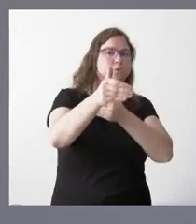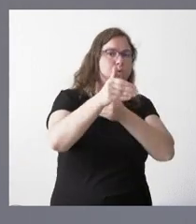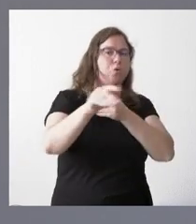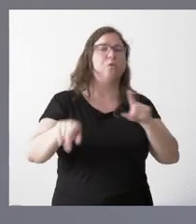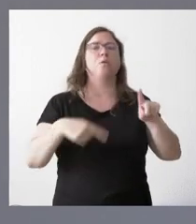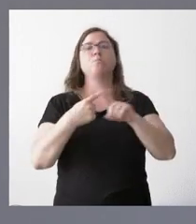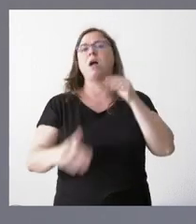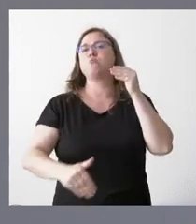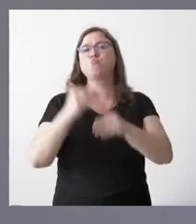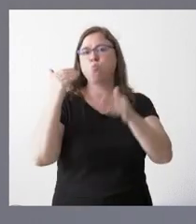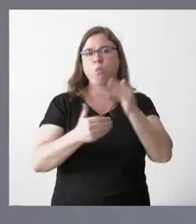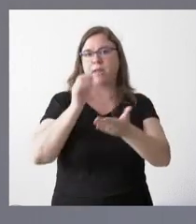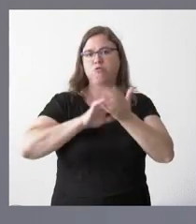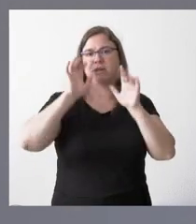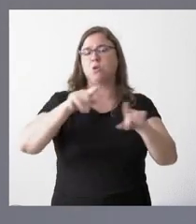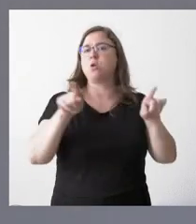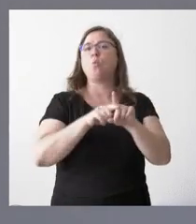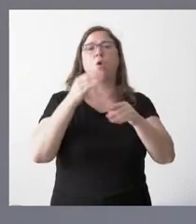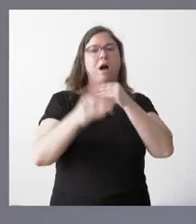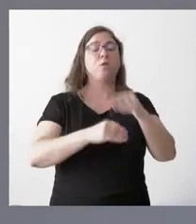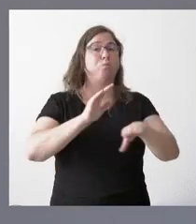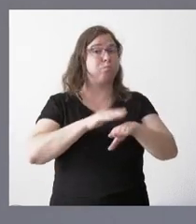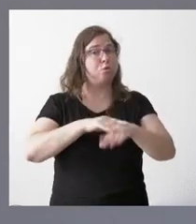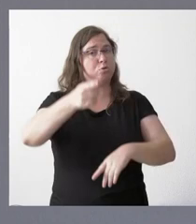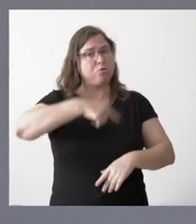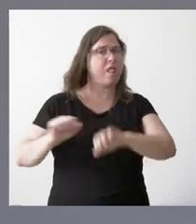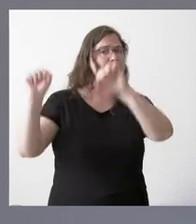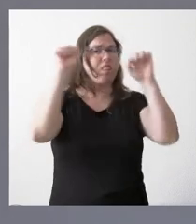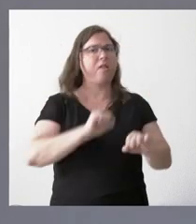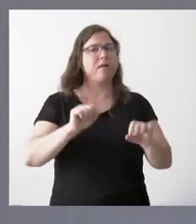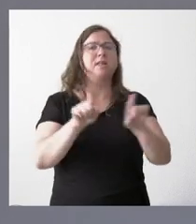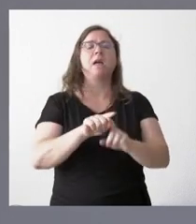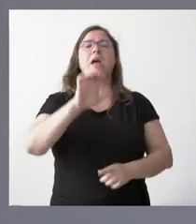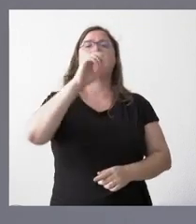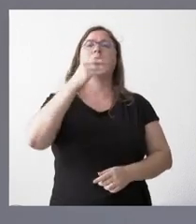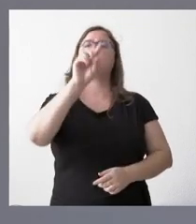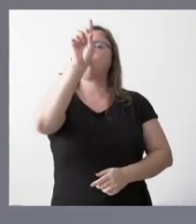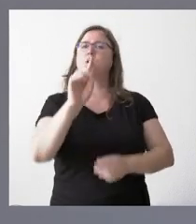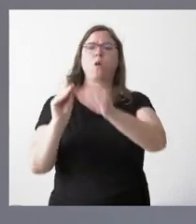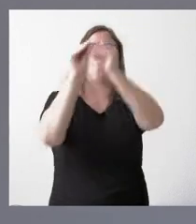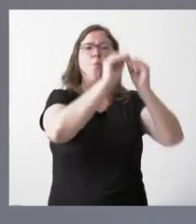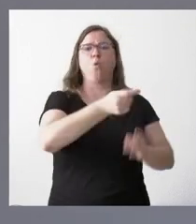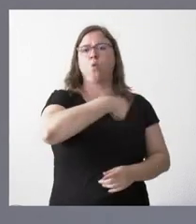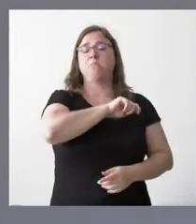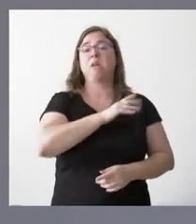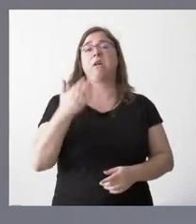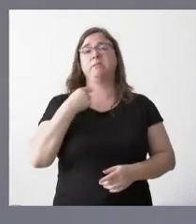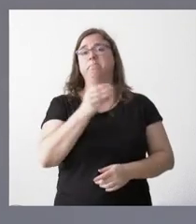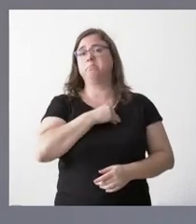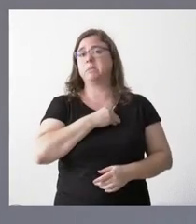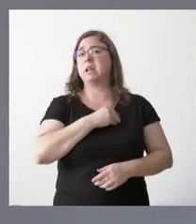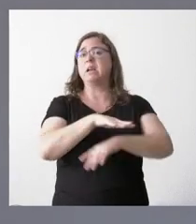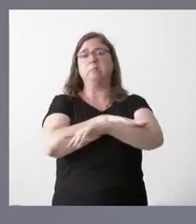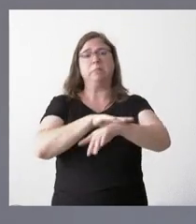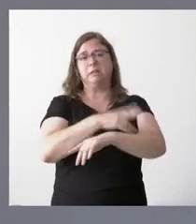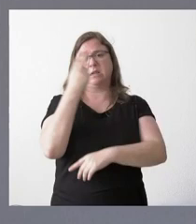por la modernización de Castilla y León, es lo que hacemos y por eso seguimos defendiendo la EBAU única como premio básico. Ayer, desgraciadamente, la ministra no se comprometió en relación con